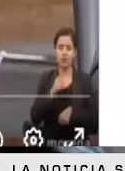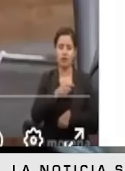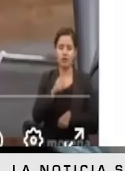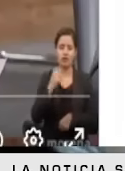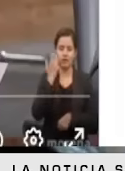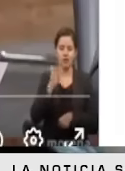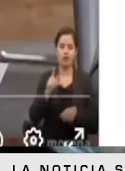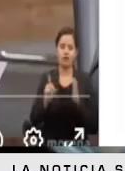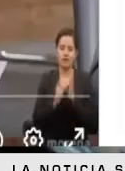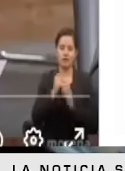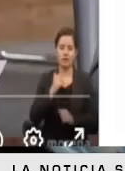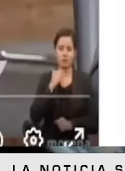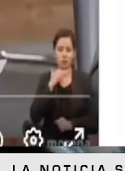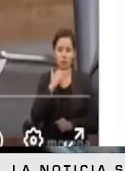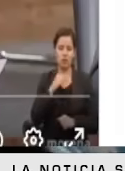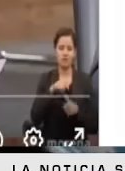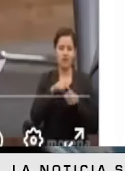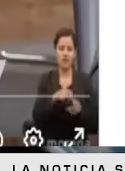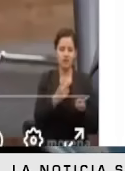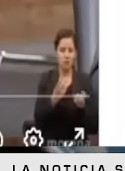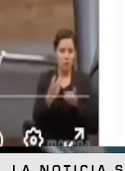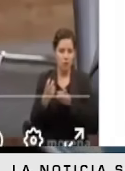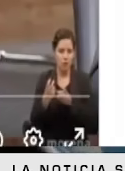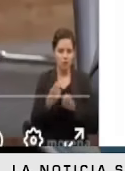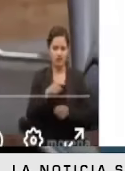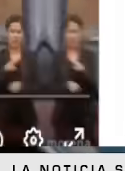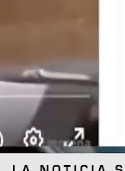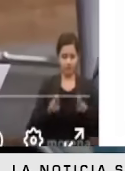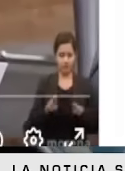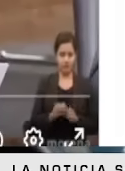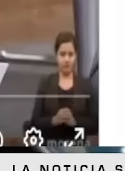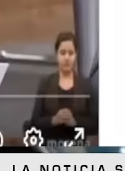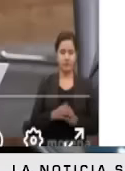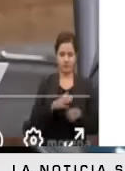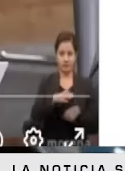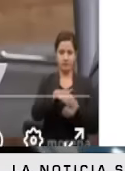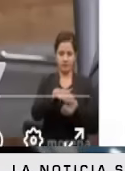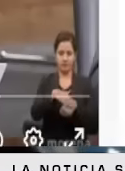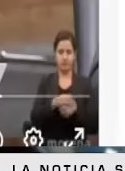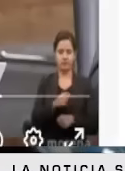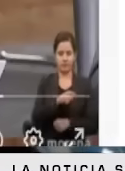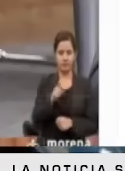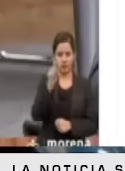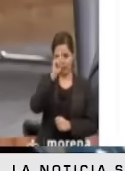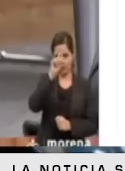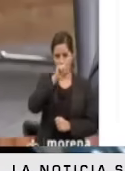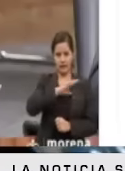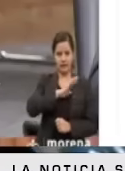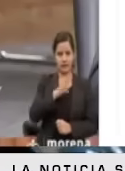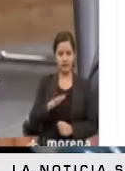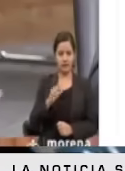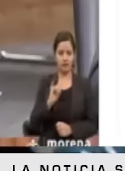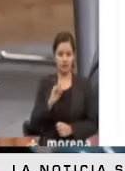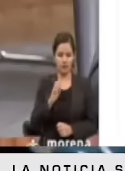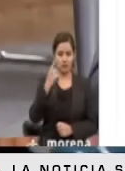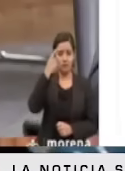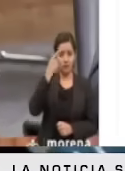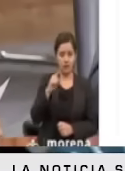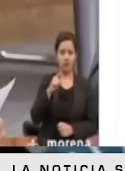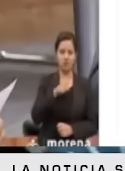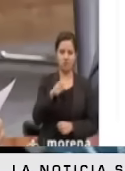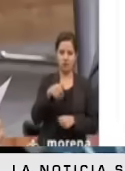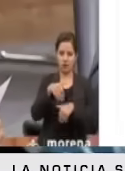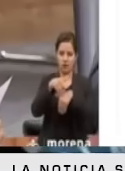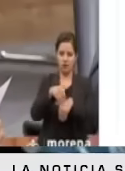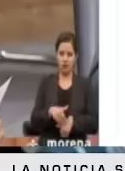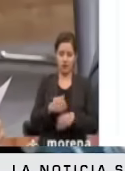la corrupción, seguir robando al pueblo como lo hicieron por tantas décadas. Atento llamado a este Consejo General del INE para que en acatamiento